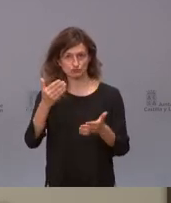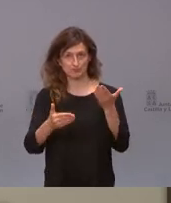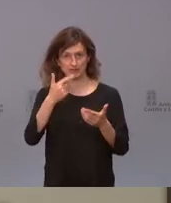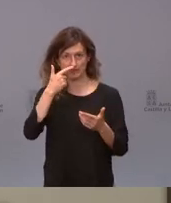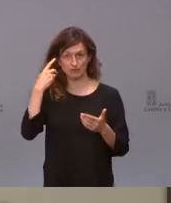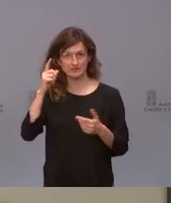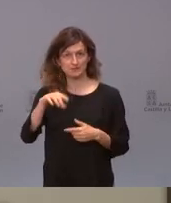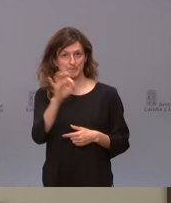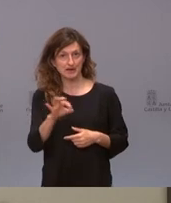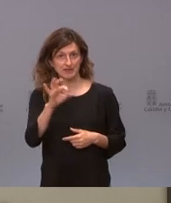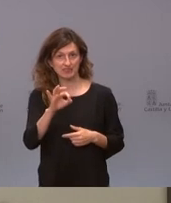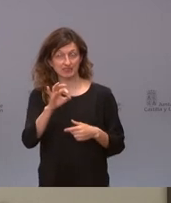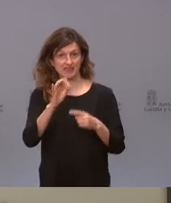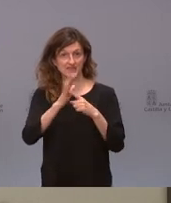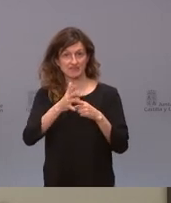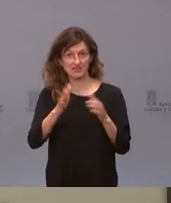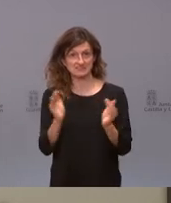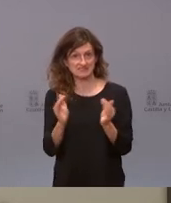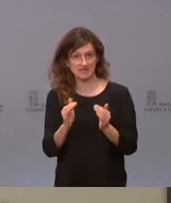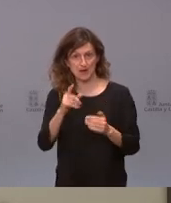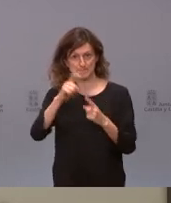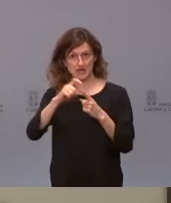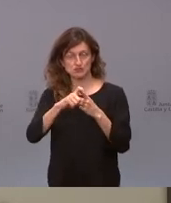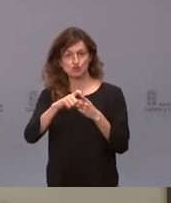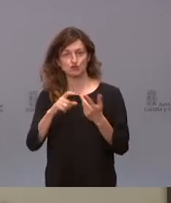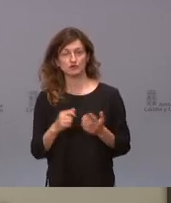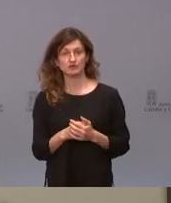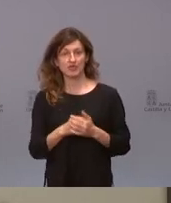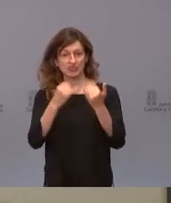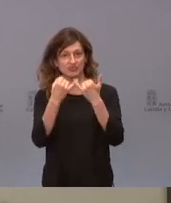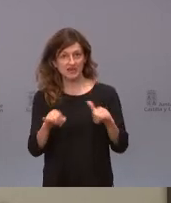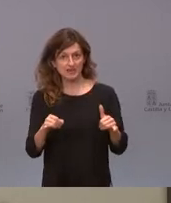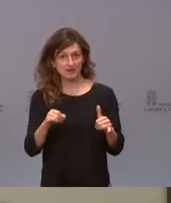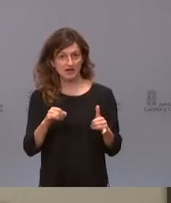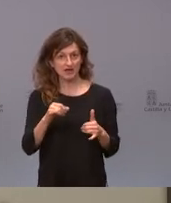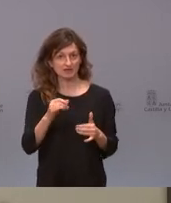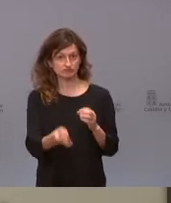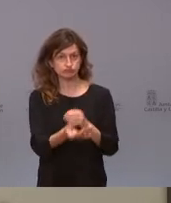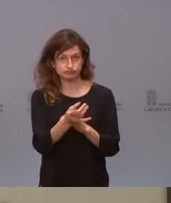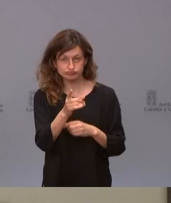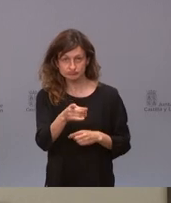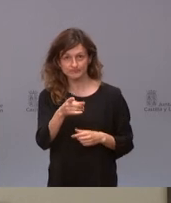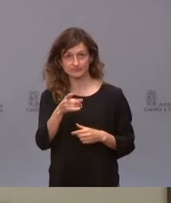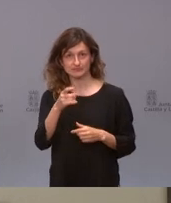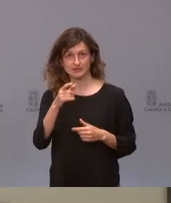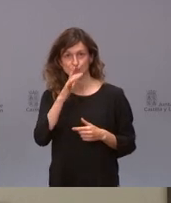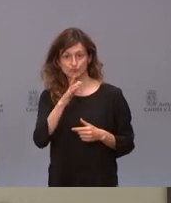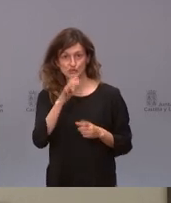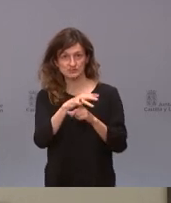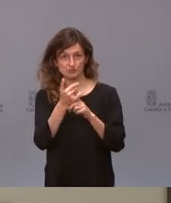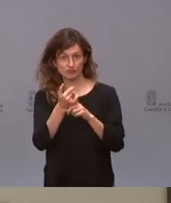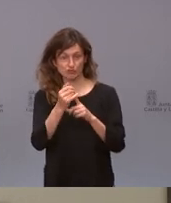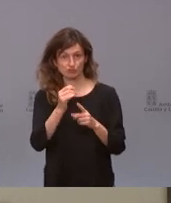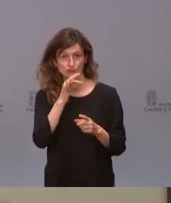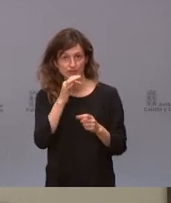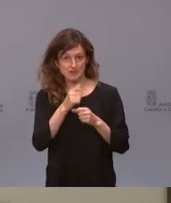creo que en palencia está la feria chica en el mes de mayo que le parece que se vayan a celebrar este tipo de festividades teniendo en cuenta la situación en la